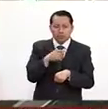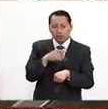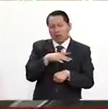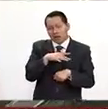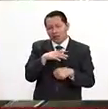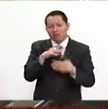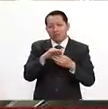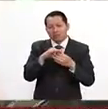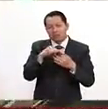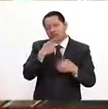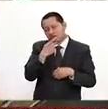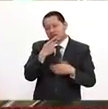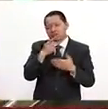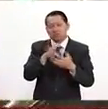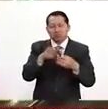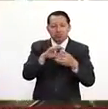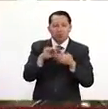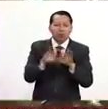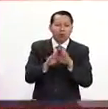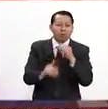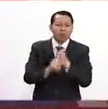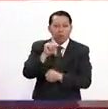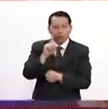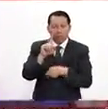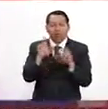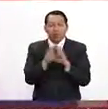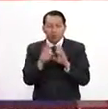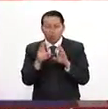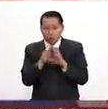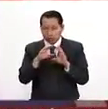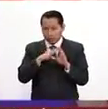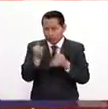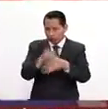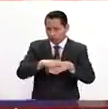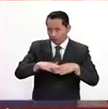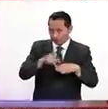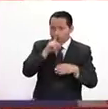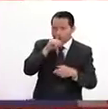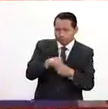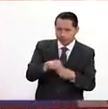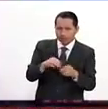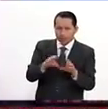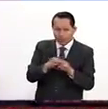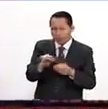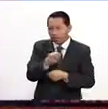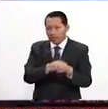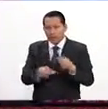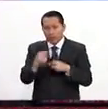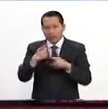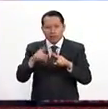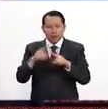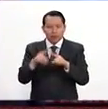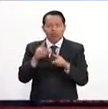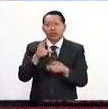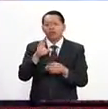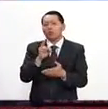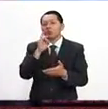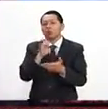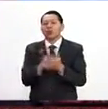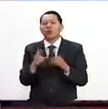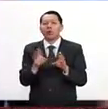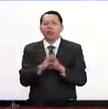narrativa donde aparentemente el problema sería las filtraciones de información confidencial y no necesariamente el hecho de que pueda haber